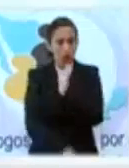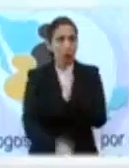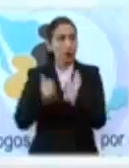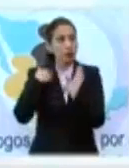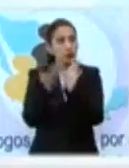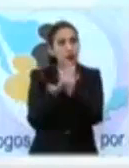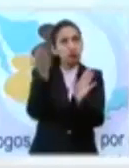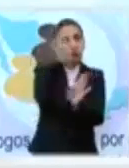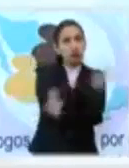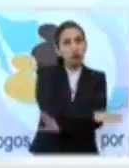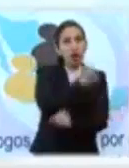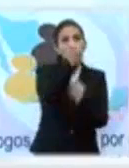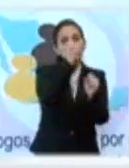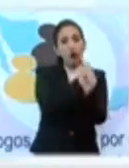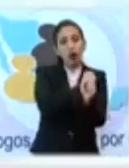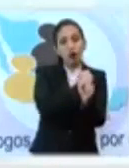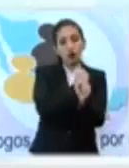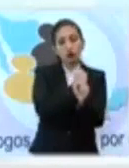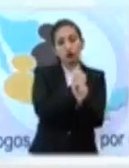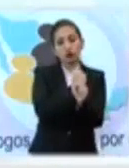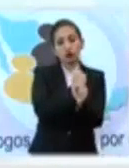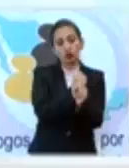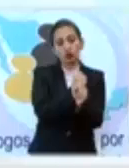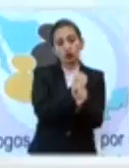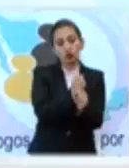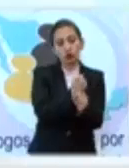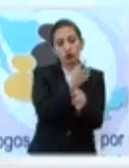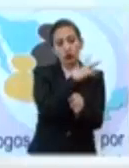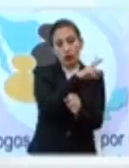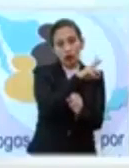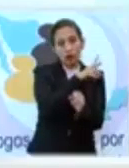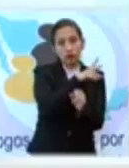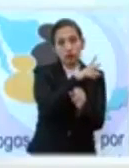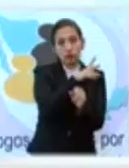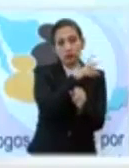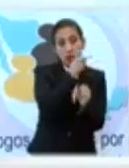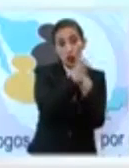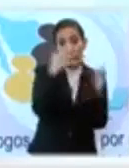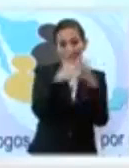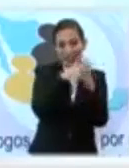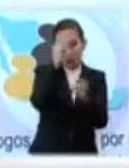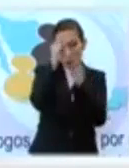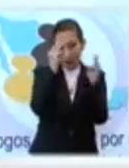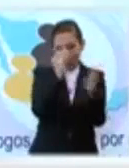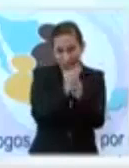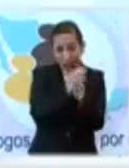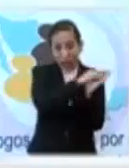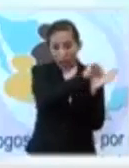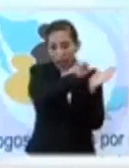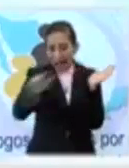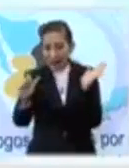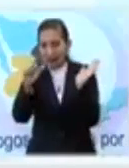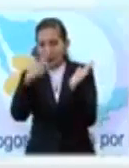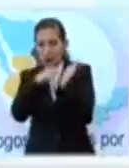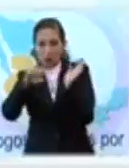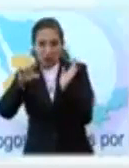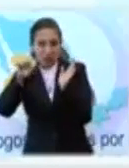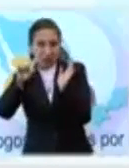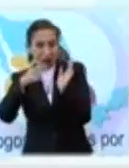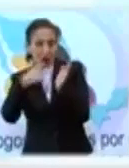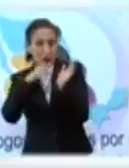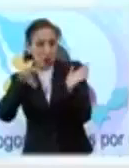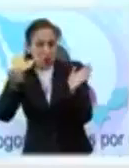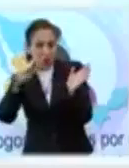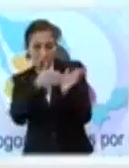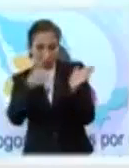remontamos a los años posteriores, a las 2 décadas posteriores a la Segunda Guerra Mundial, hasta los 70s y principios de los 80s,